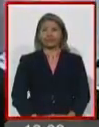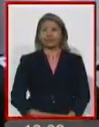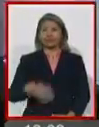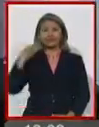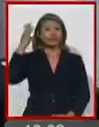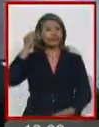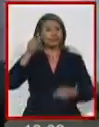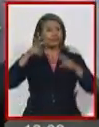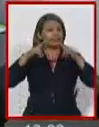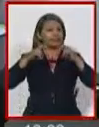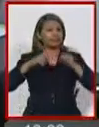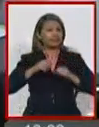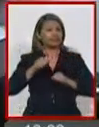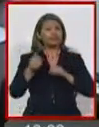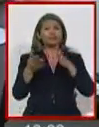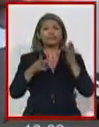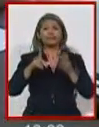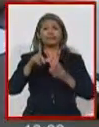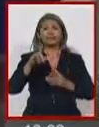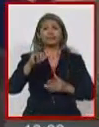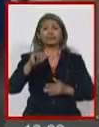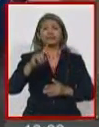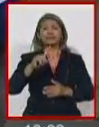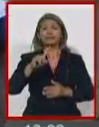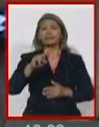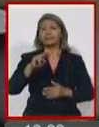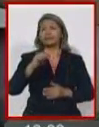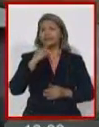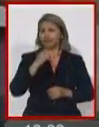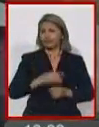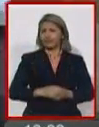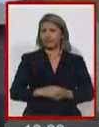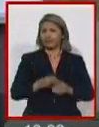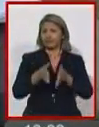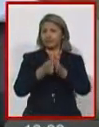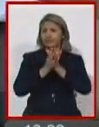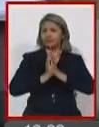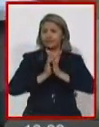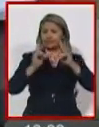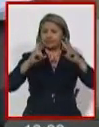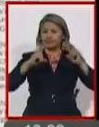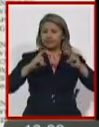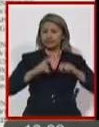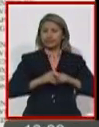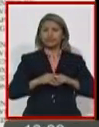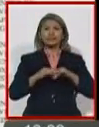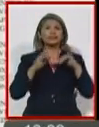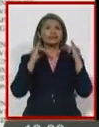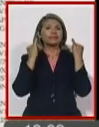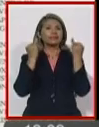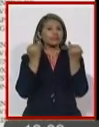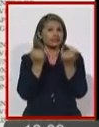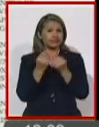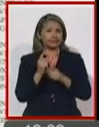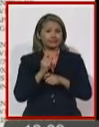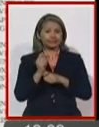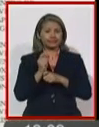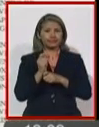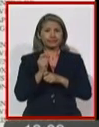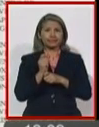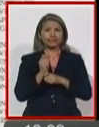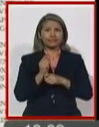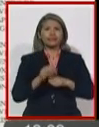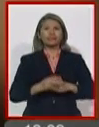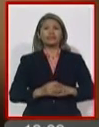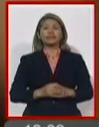El fiscal que investiga el feminicidio de Linet Salazar Ruiz solicitó hace 3 meses una pericia balística al Instituto de Investigaciones Técnicas Científicas de